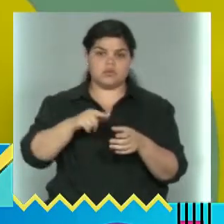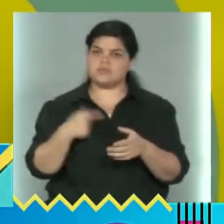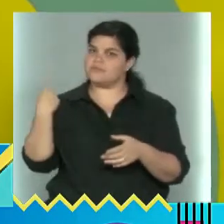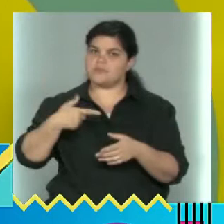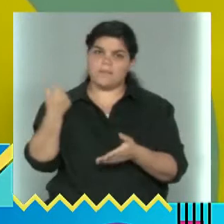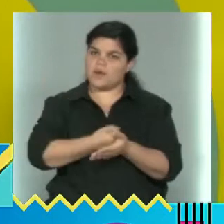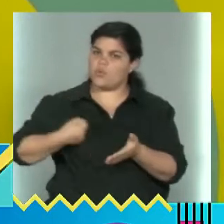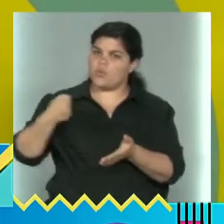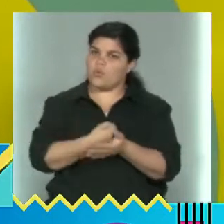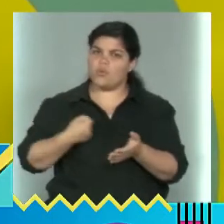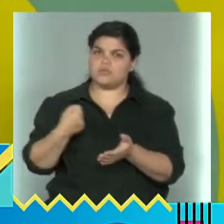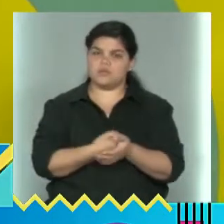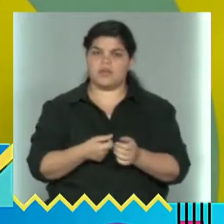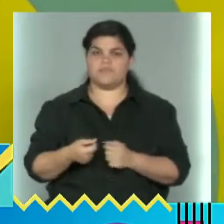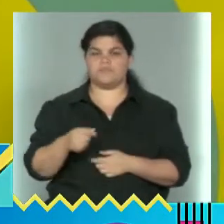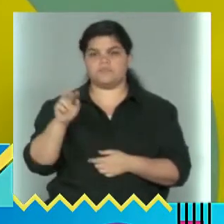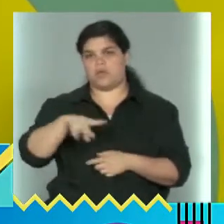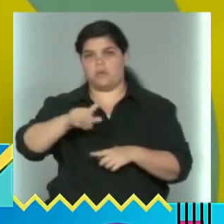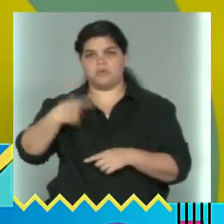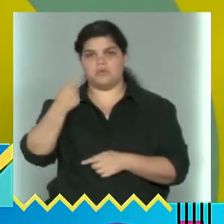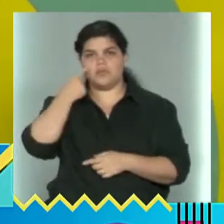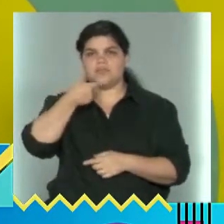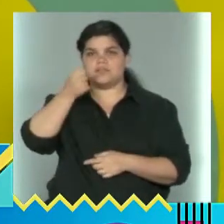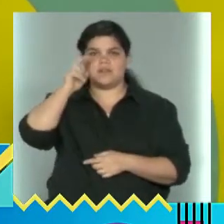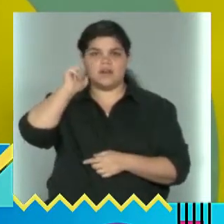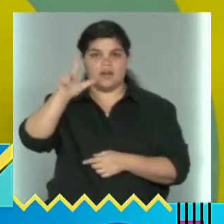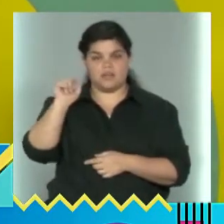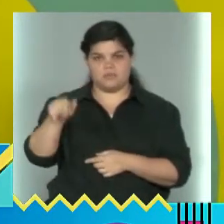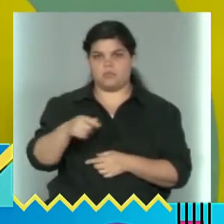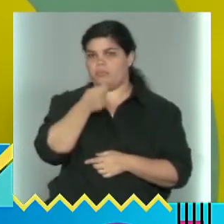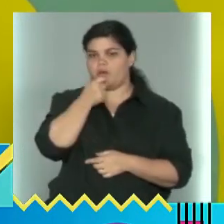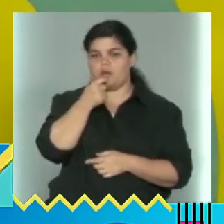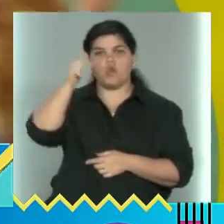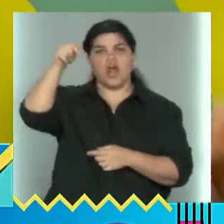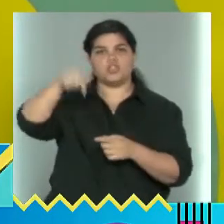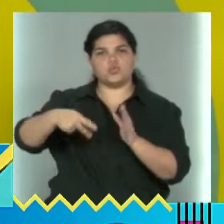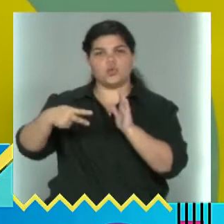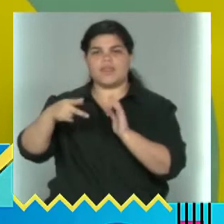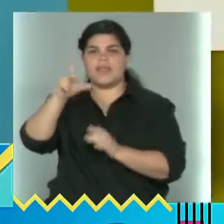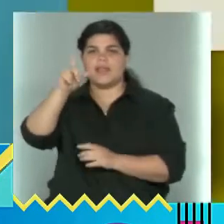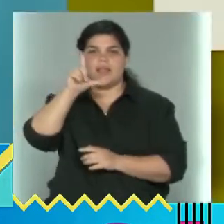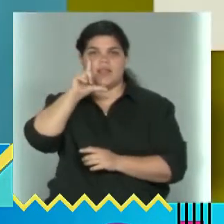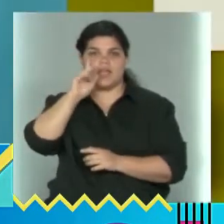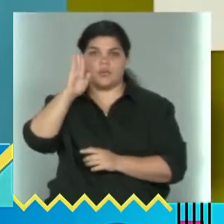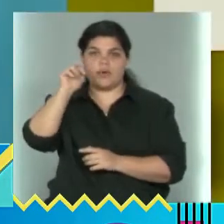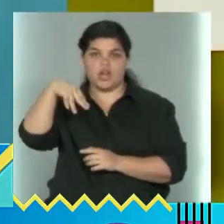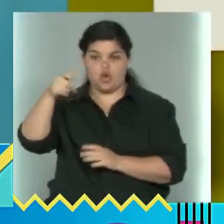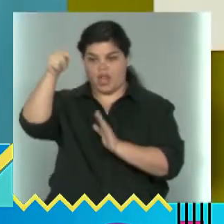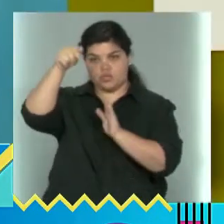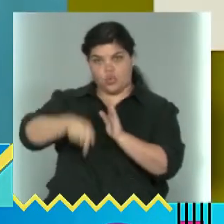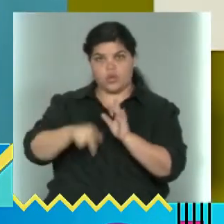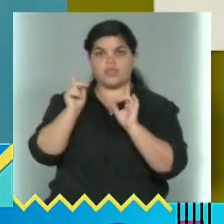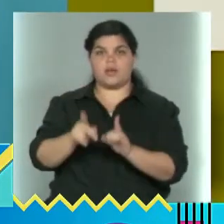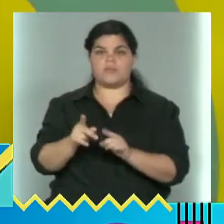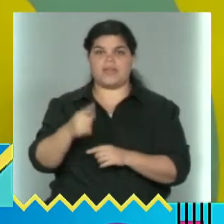combatido a Israel, como por ejemplo el Hezbollah en el sur del Líbano o la Guardia Revolucionaria en